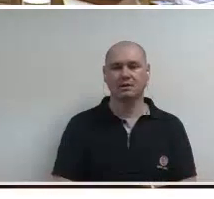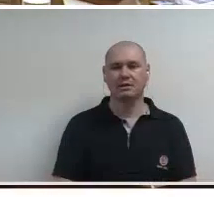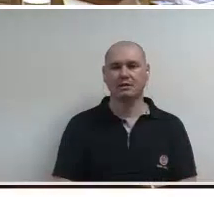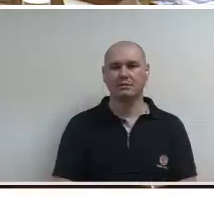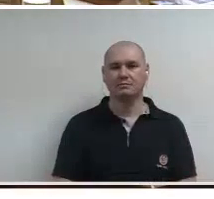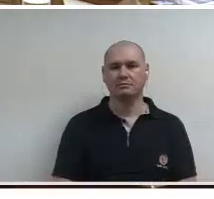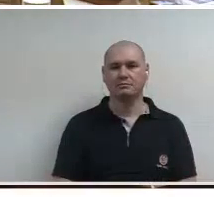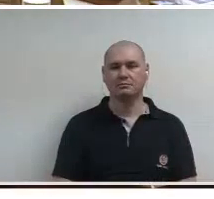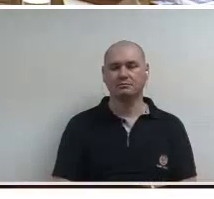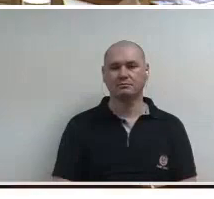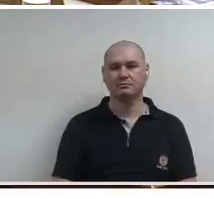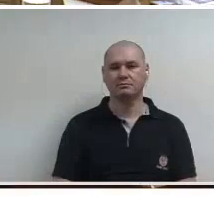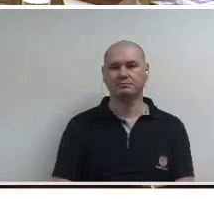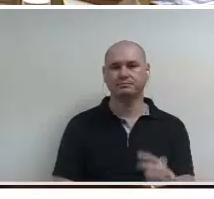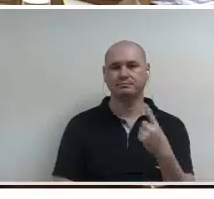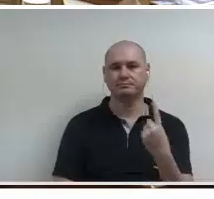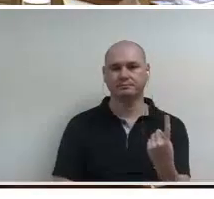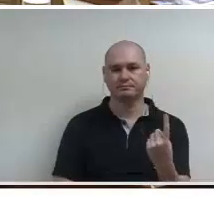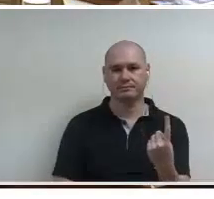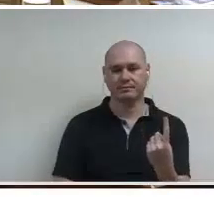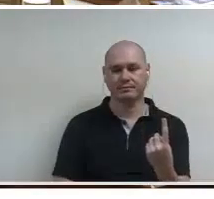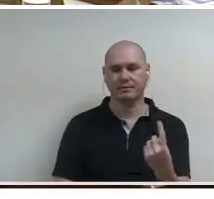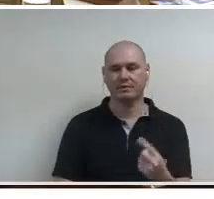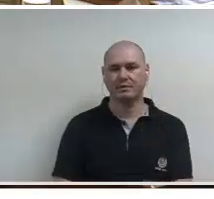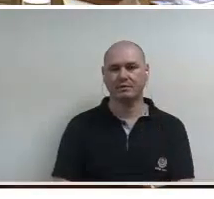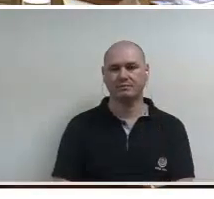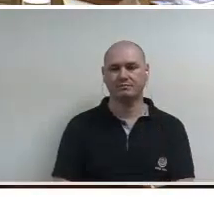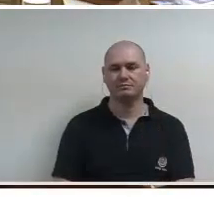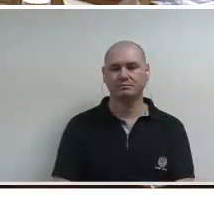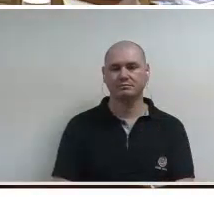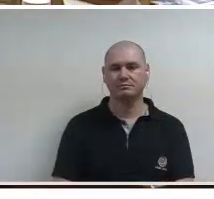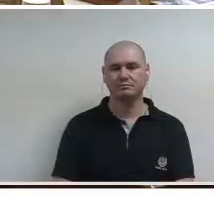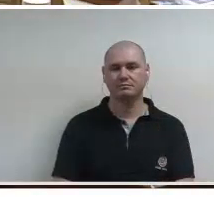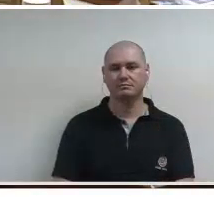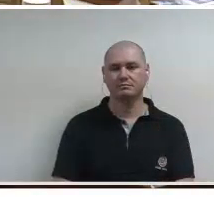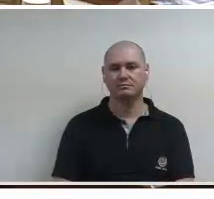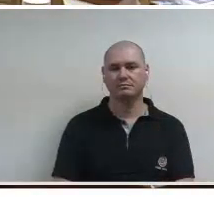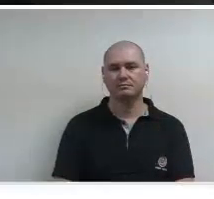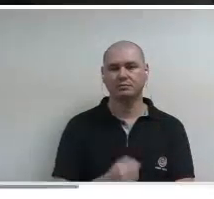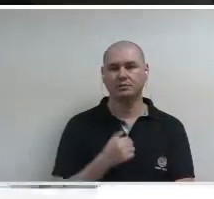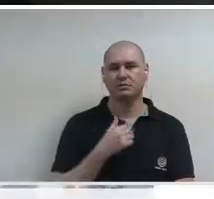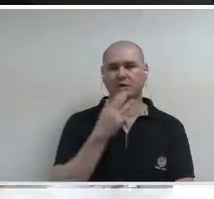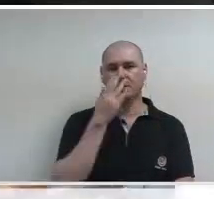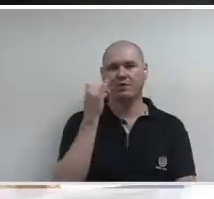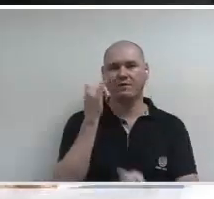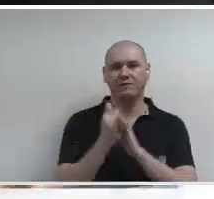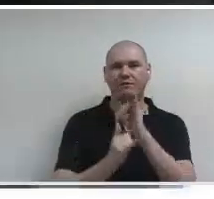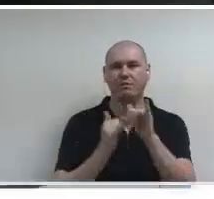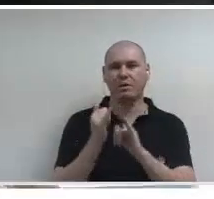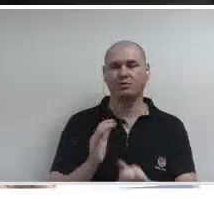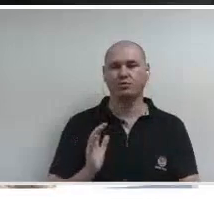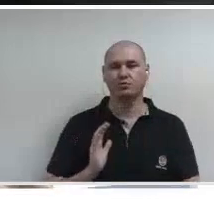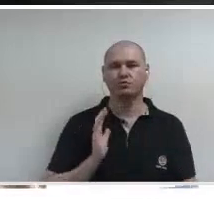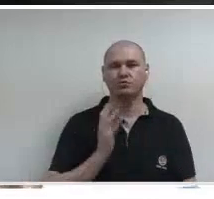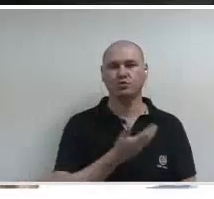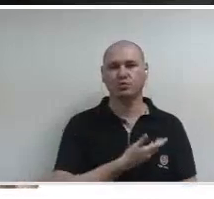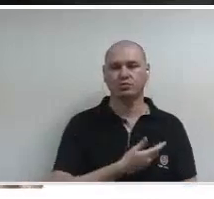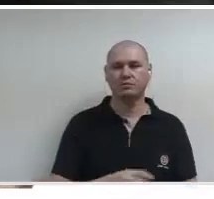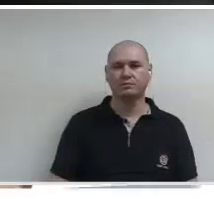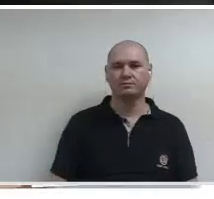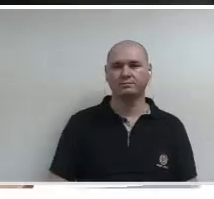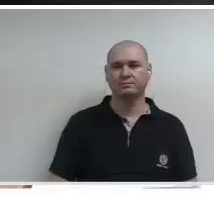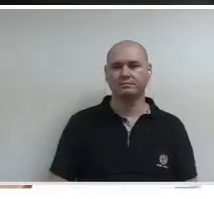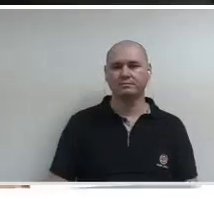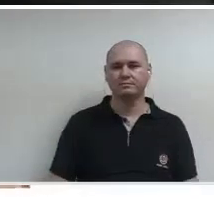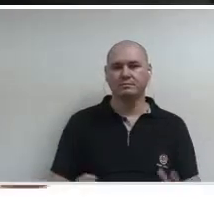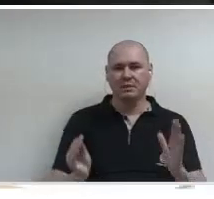Se hay una de dónde era o a San Bobeche de Gui a Momaranduce